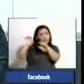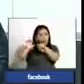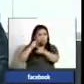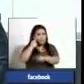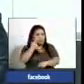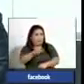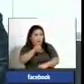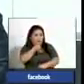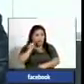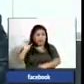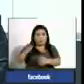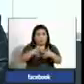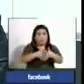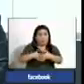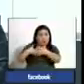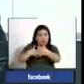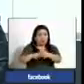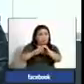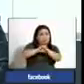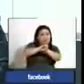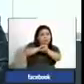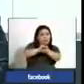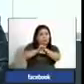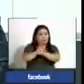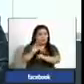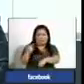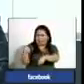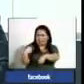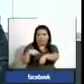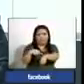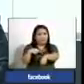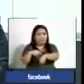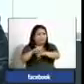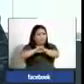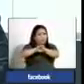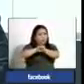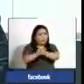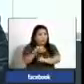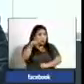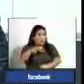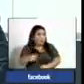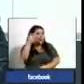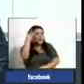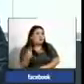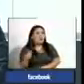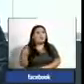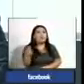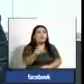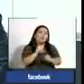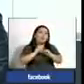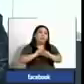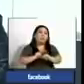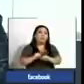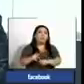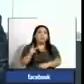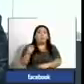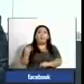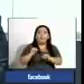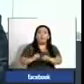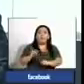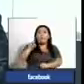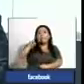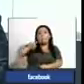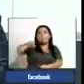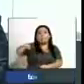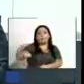un dato. Estados Unidos está publicando que hace solo unos minutos que solo hoy se registraron 1.169